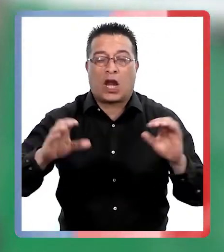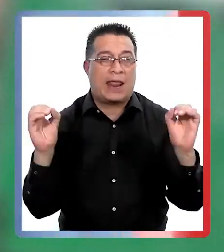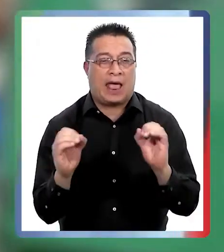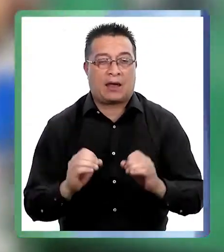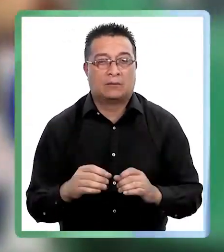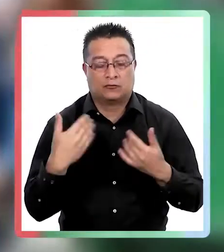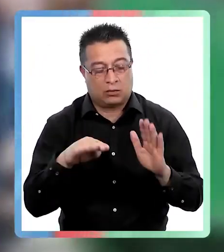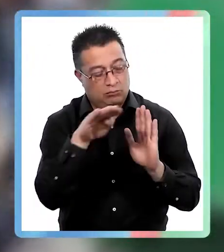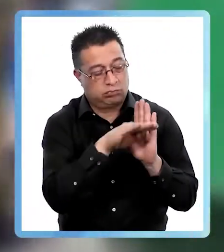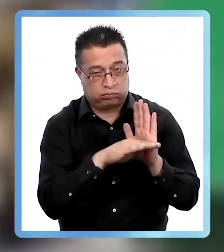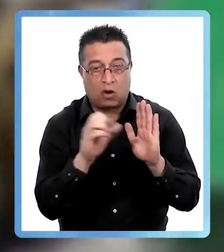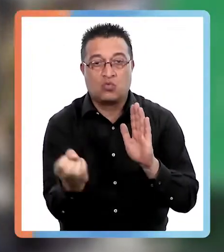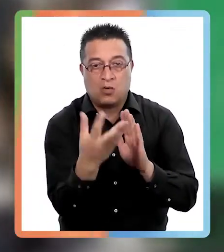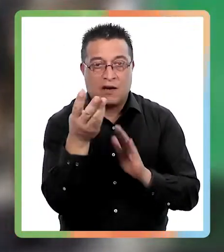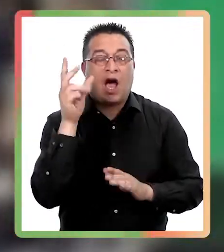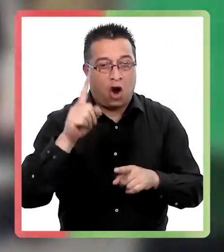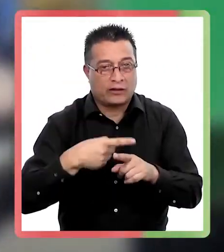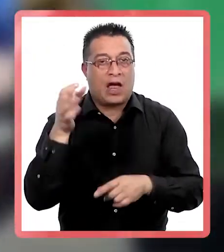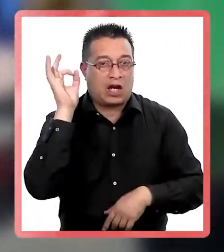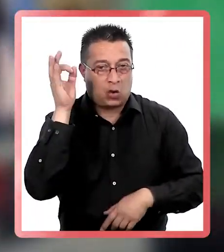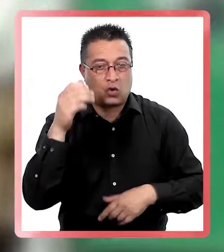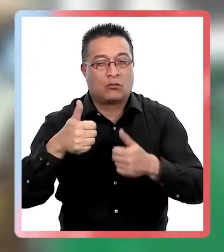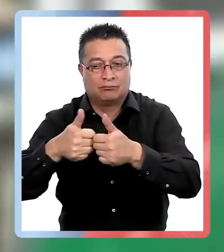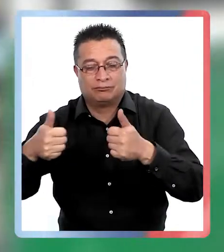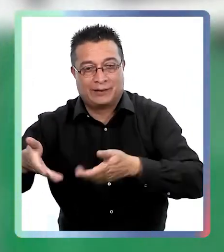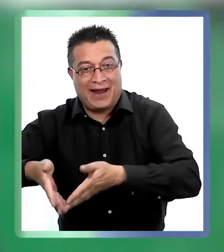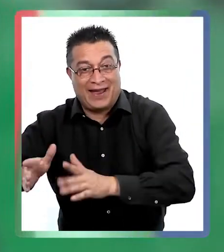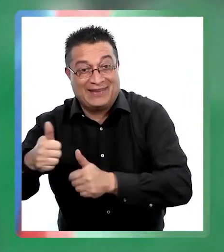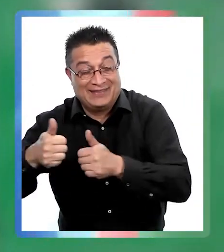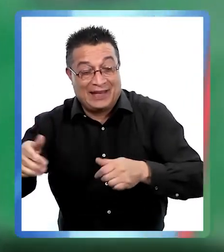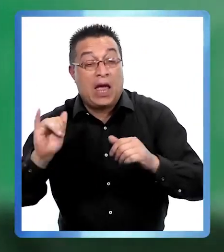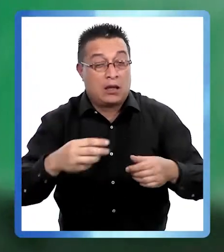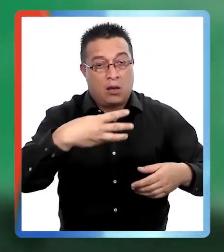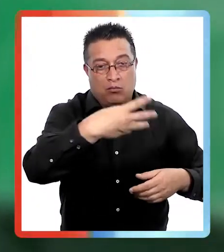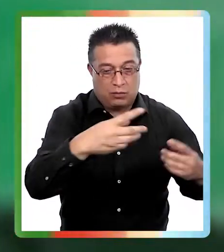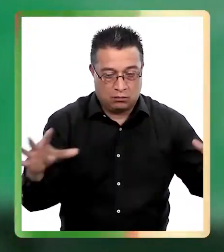comercio ambulante, donde estos últimos esperan lograr un acuerdo que los beneficie económicamente.